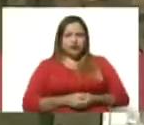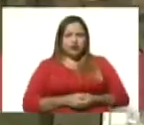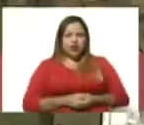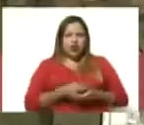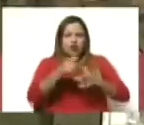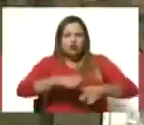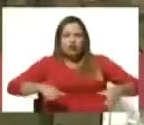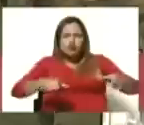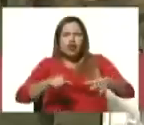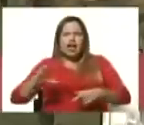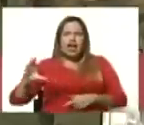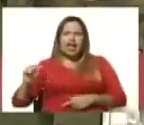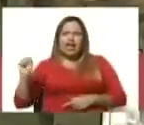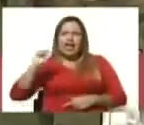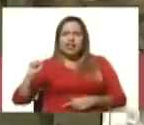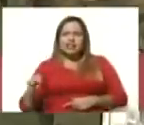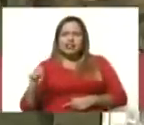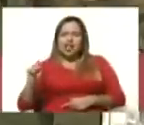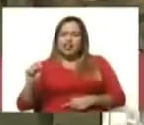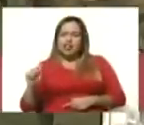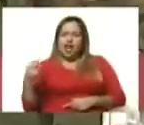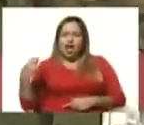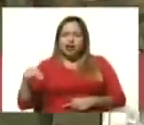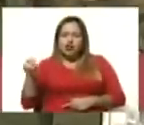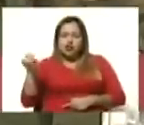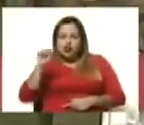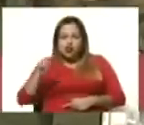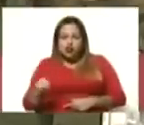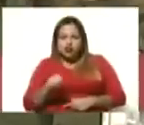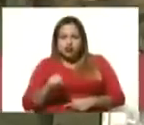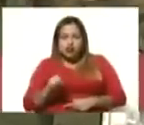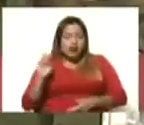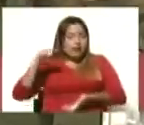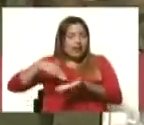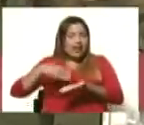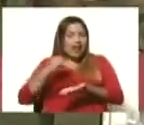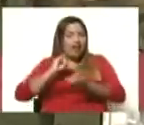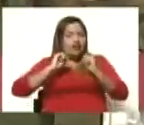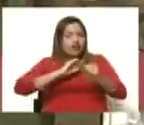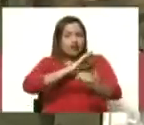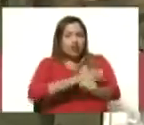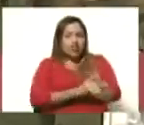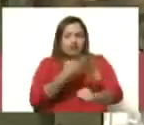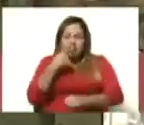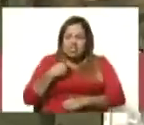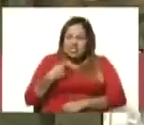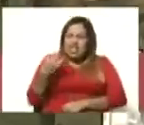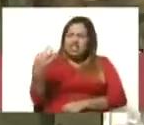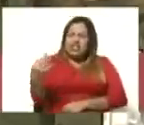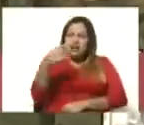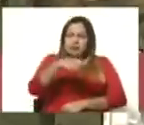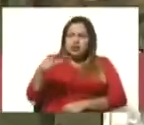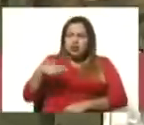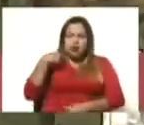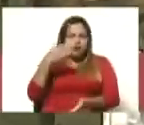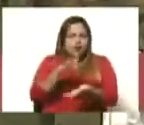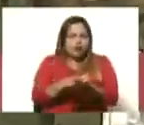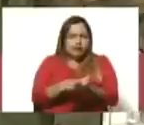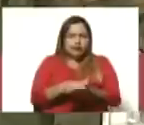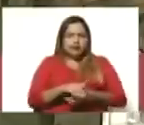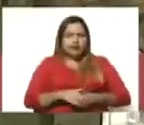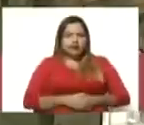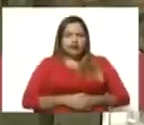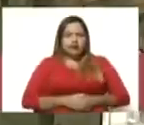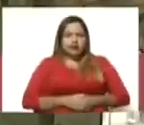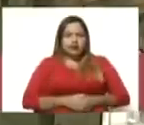Castaño, en Maracay, son fuertes. Me informan preliminarmente que hay 3 fallecidos ya. Fue